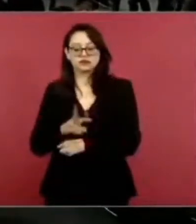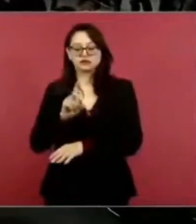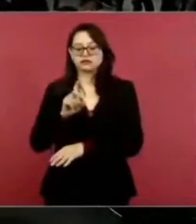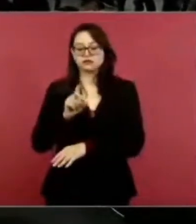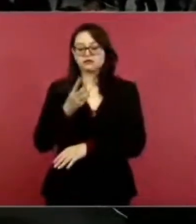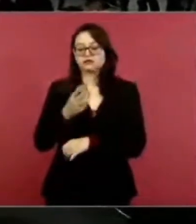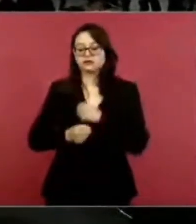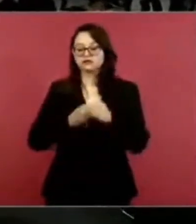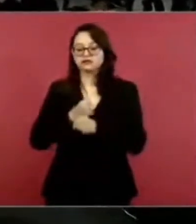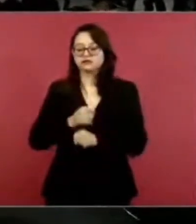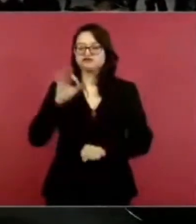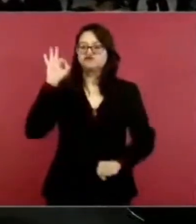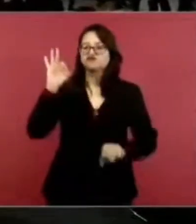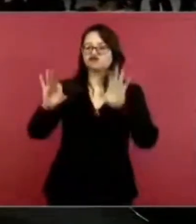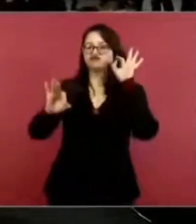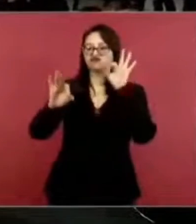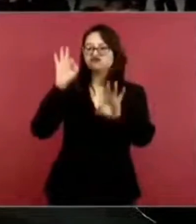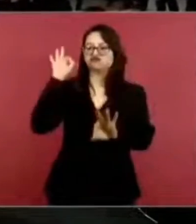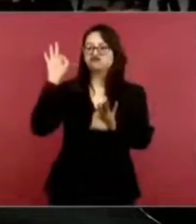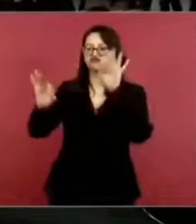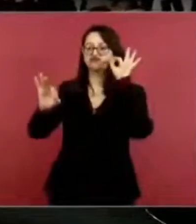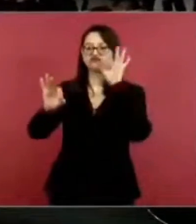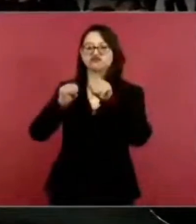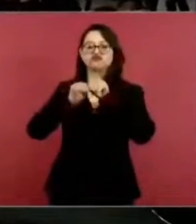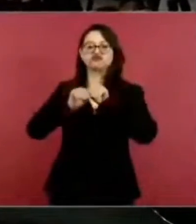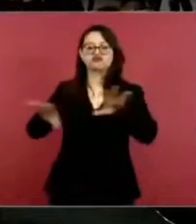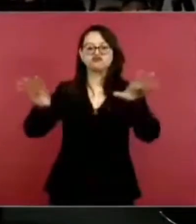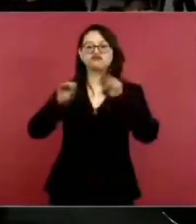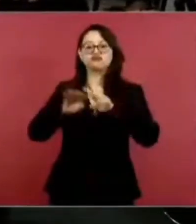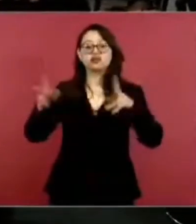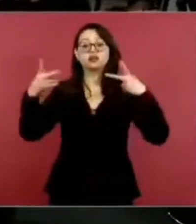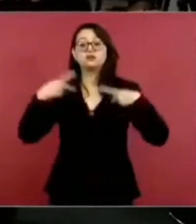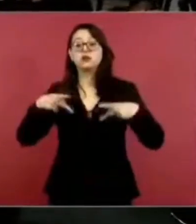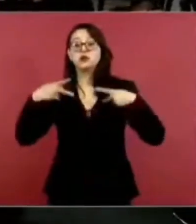cuando gana el bloque conservador,